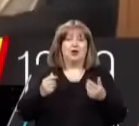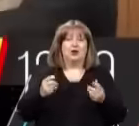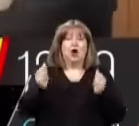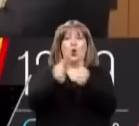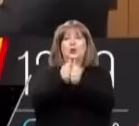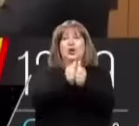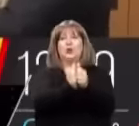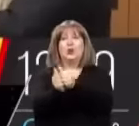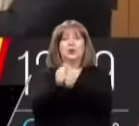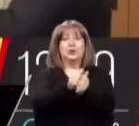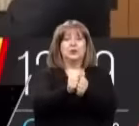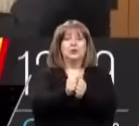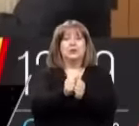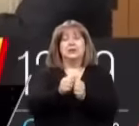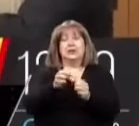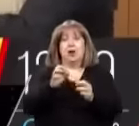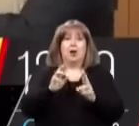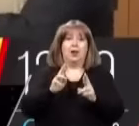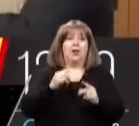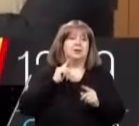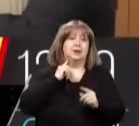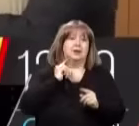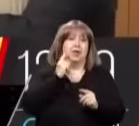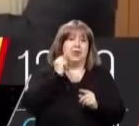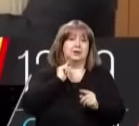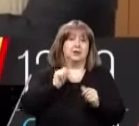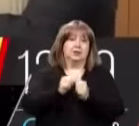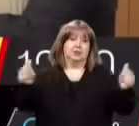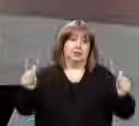tiempo. Sé que a partir del 13 seguramente no va a ser así. ¿Cómo fue?